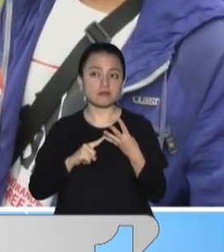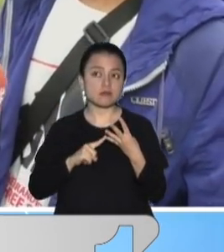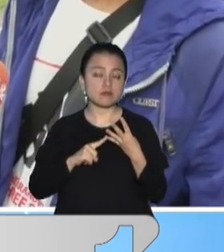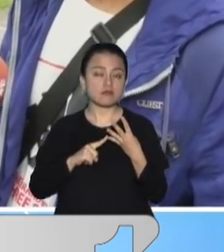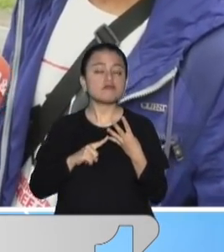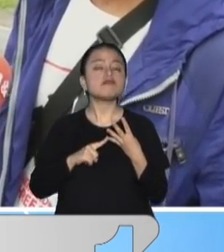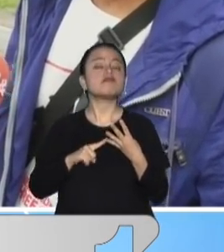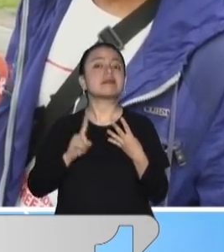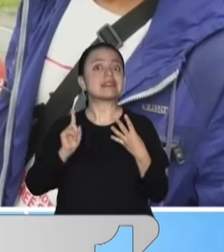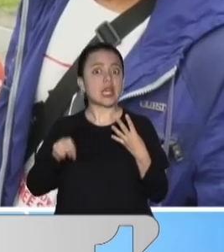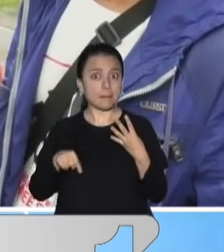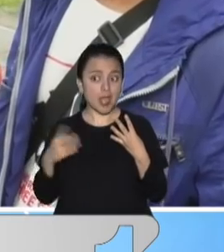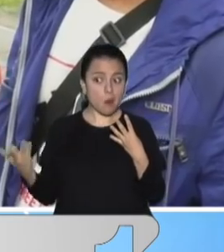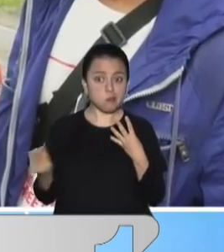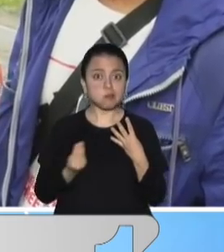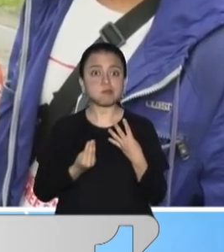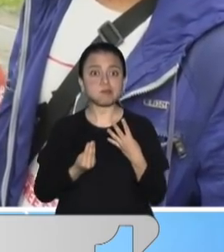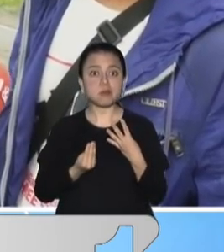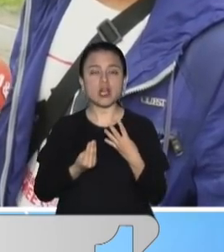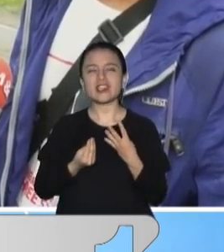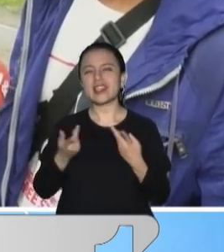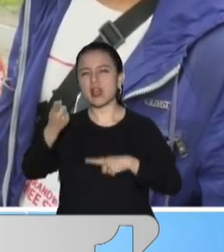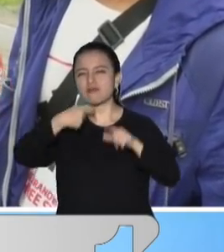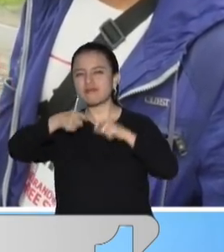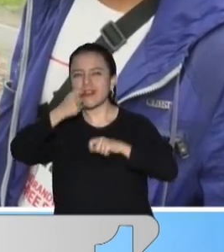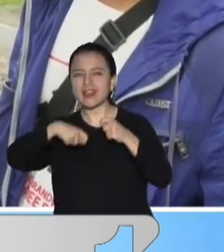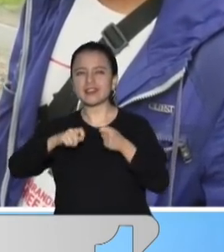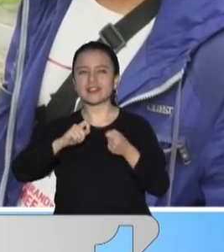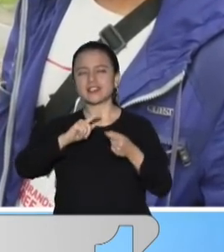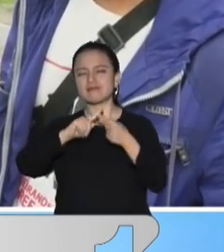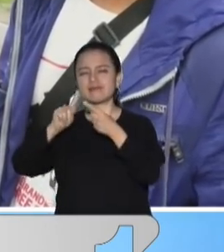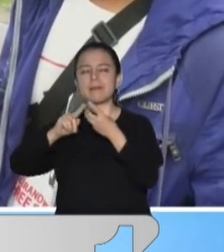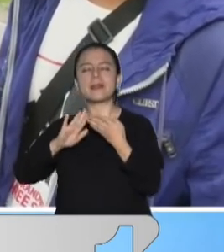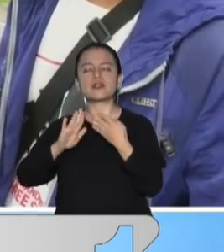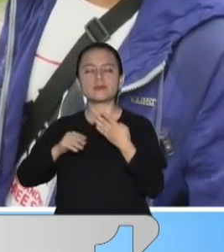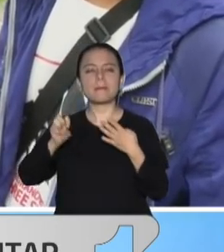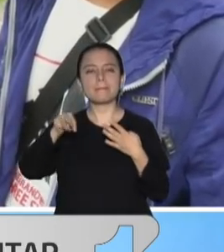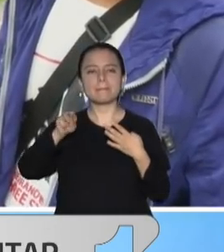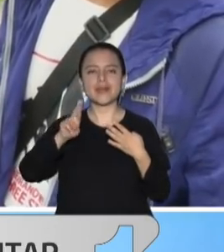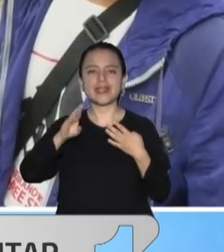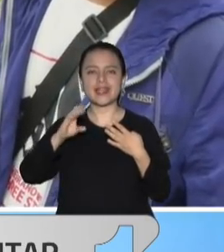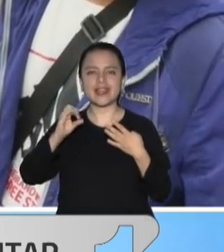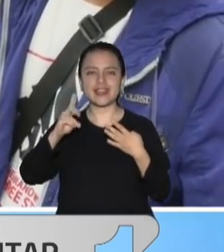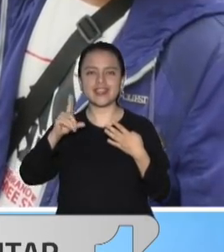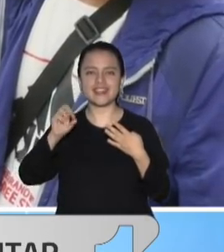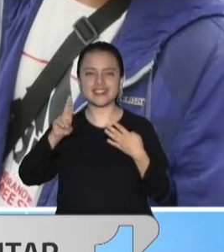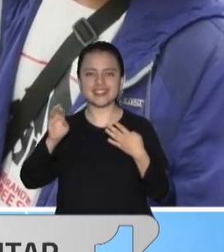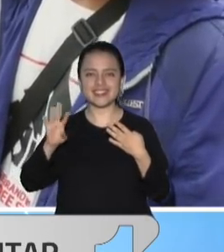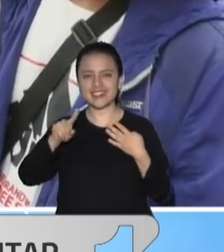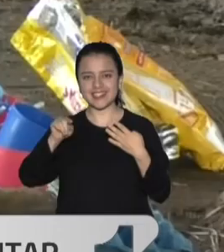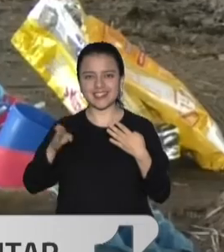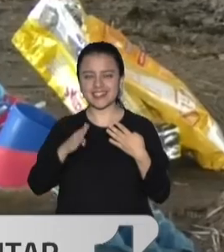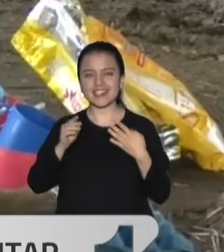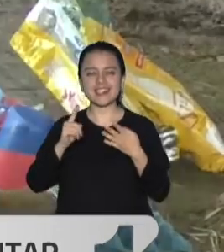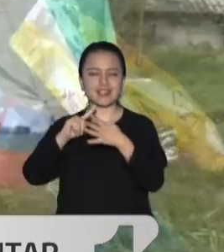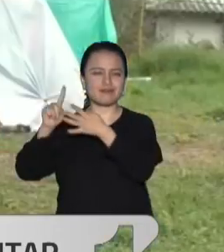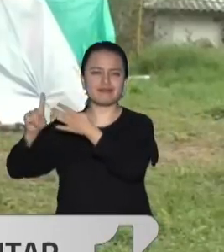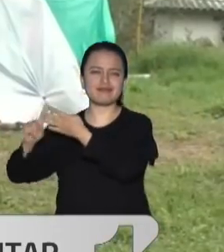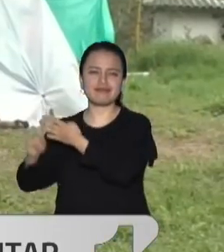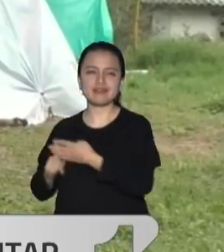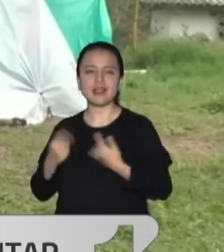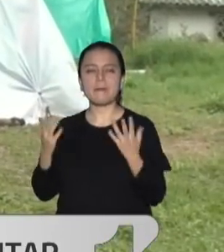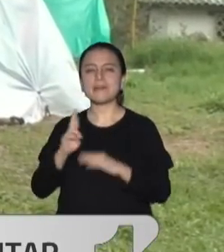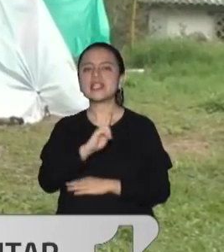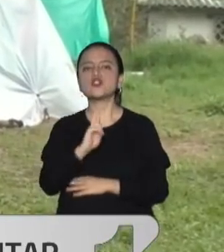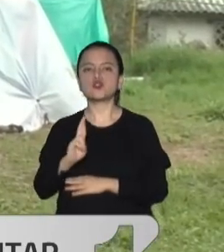representando también comunidades de Mercaderes, de Bolívar, todo el sur del Cauca. Bueno, ustedes escucharon ayer la